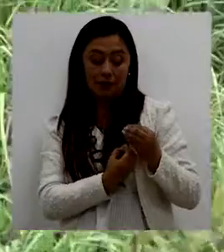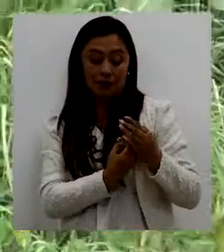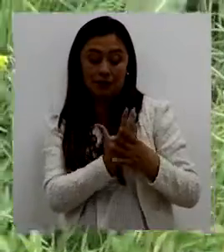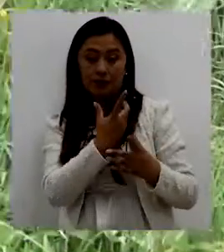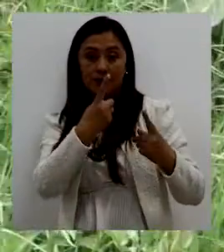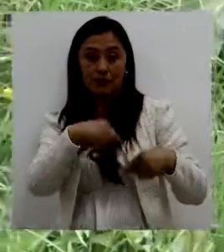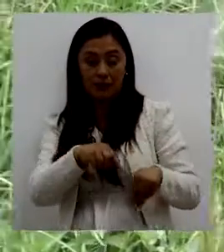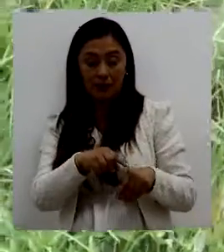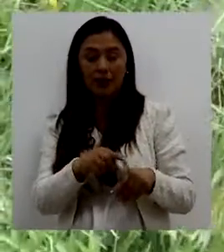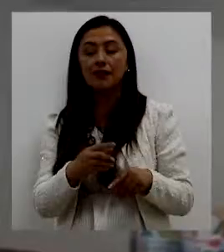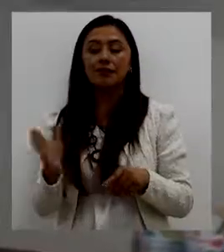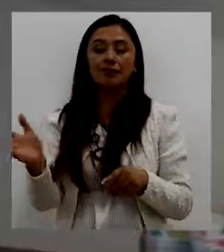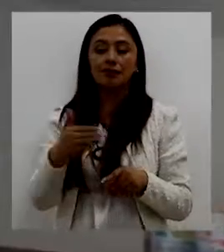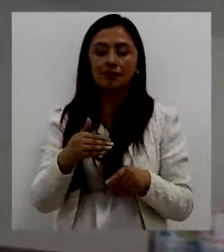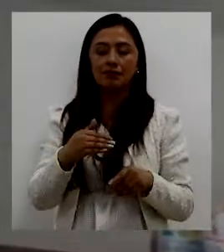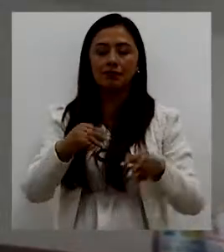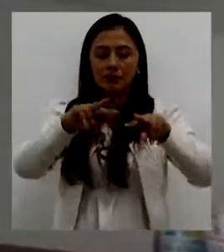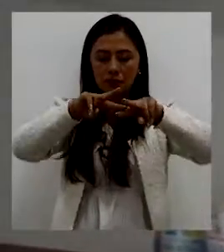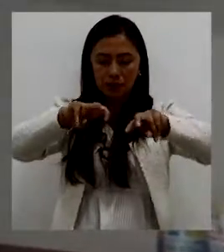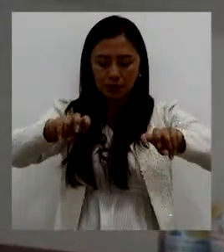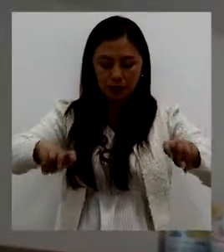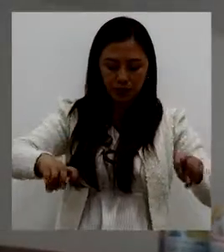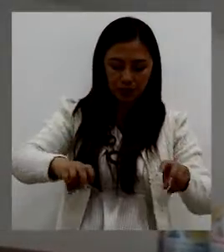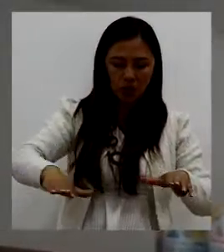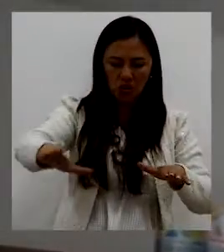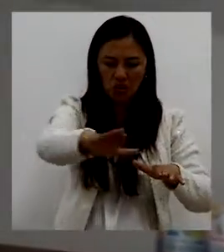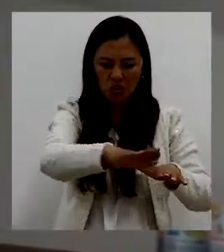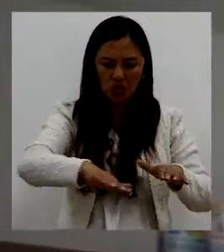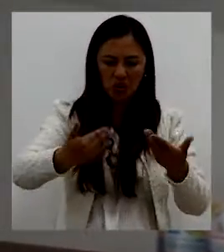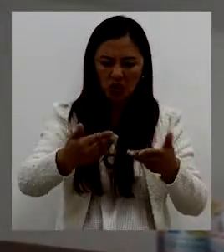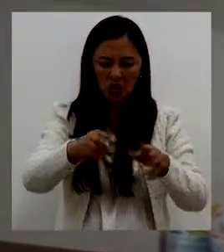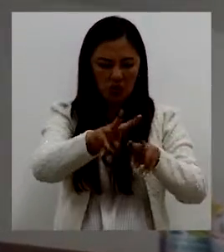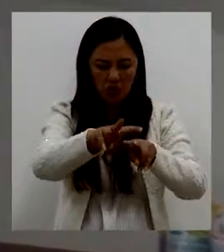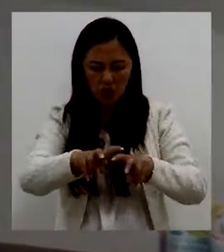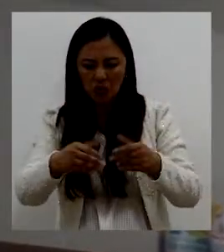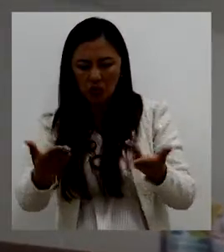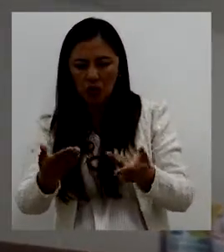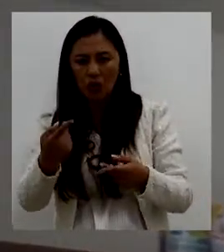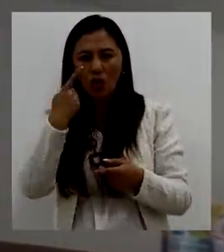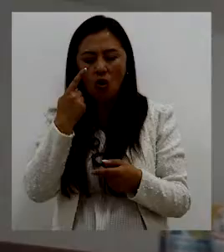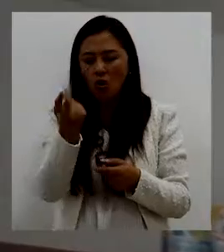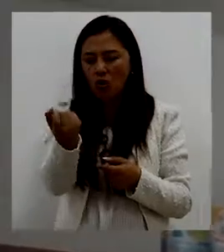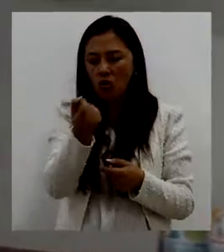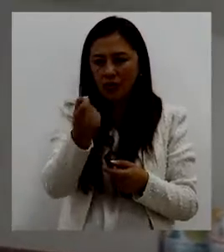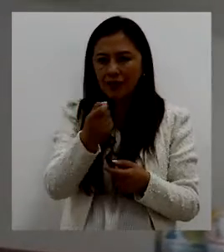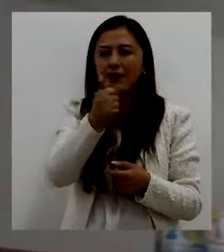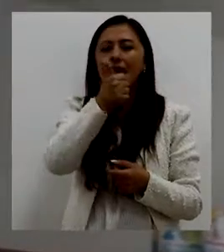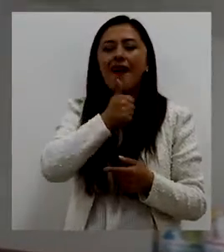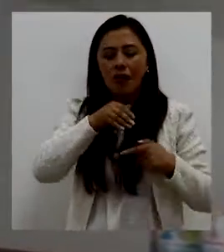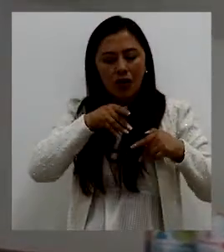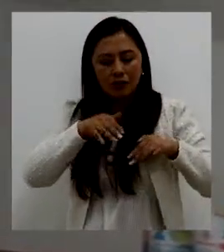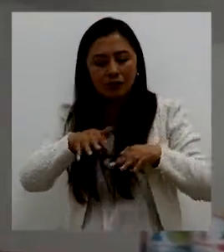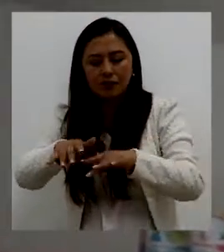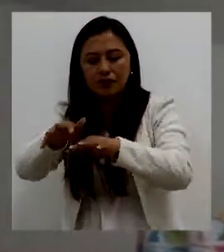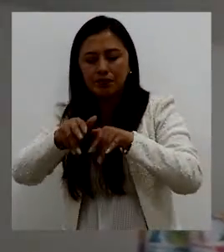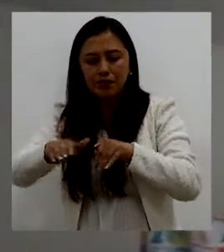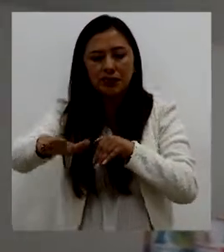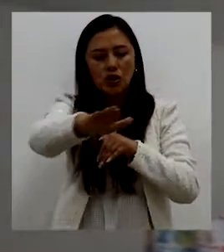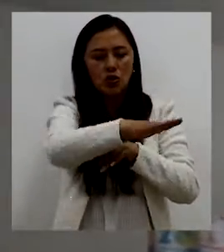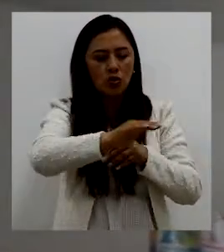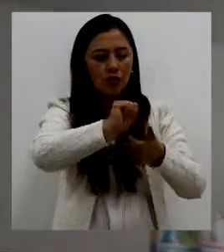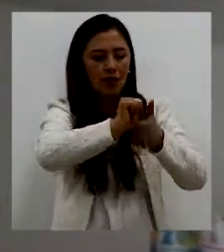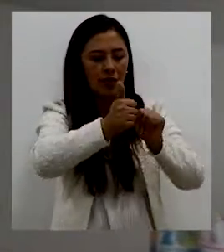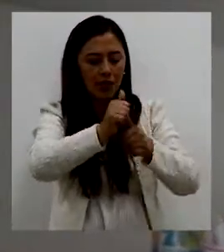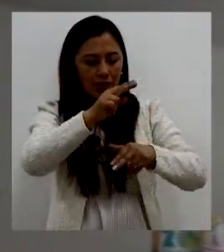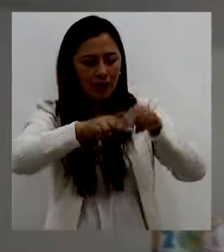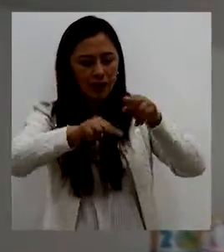para hacer un estudio de alertas tempranas en la cuenca alta del río Chicamocha. De otra parte, pues se adelantaron